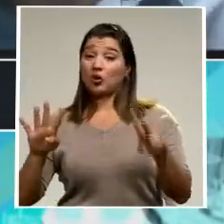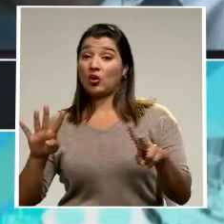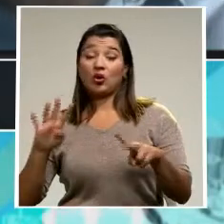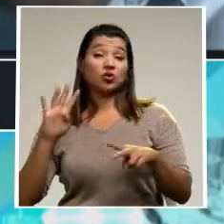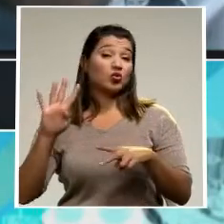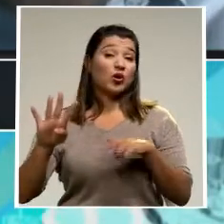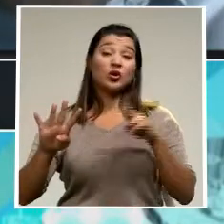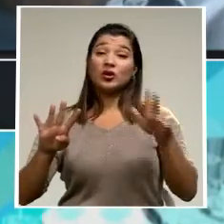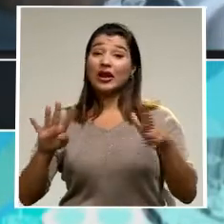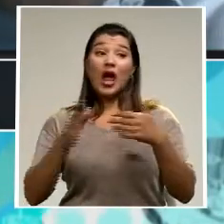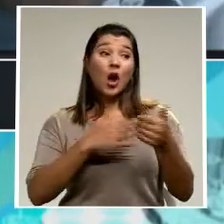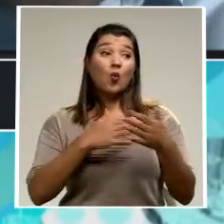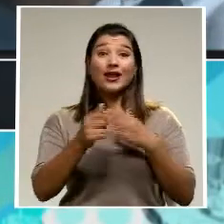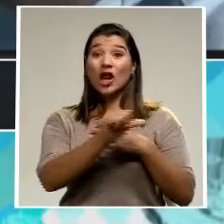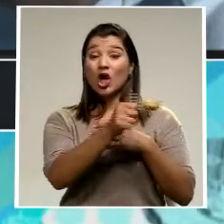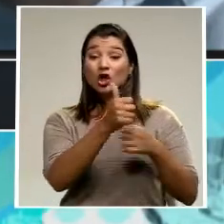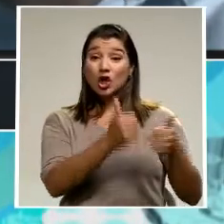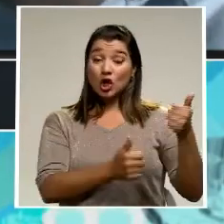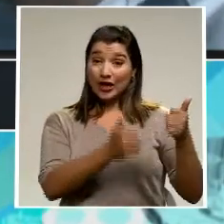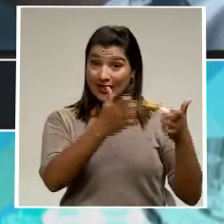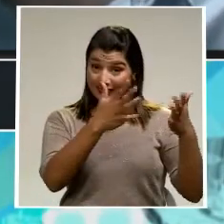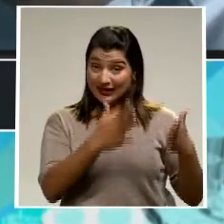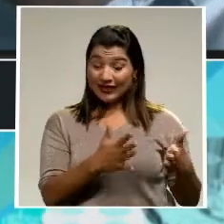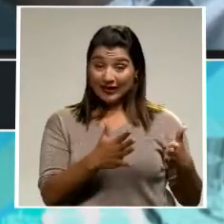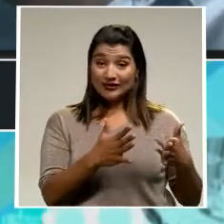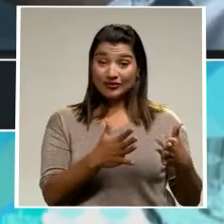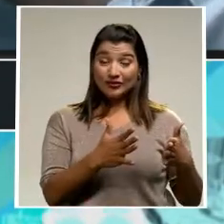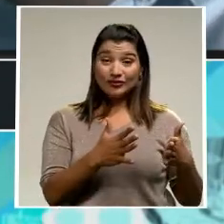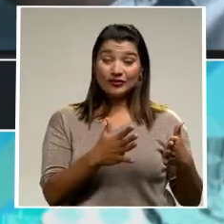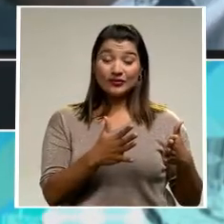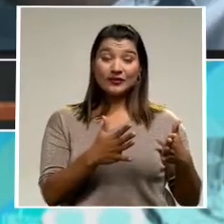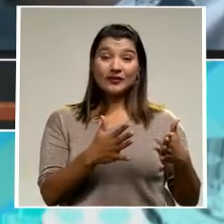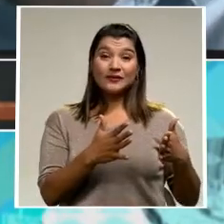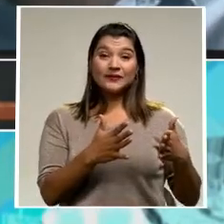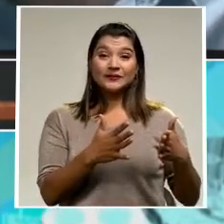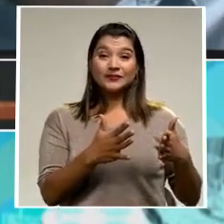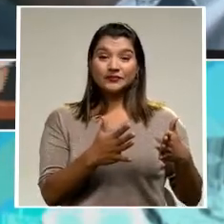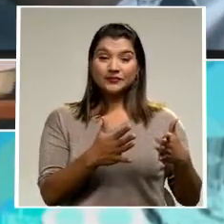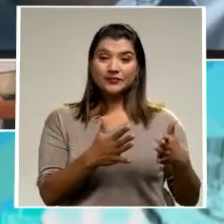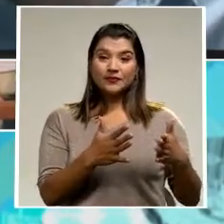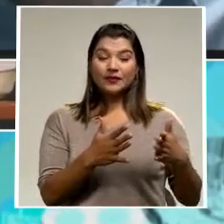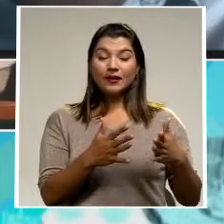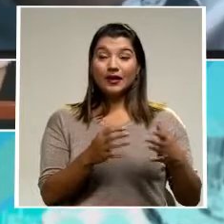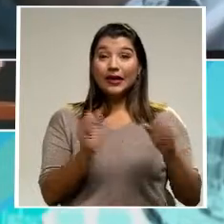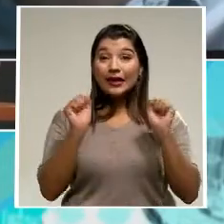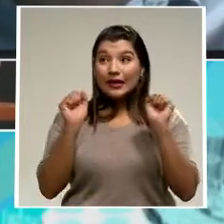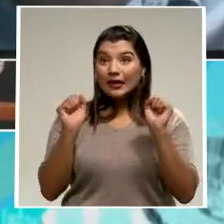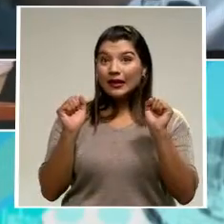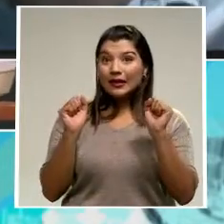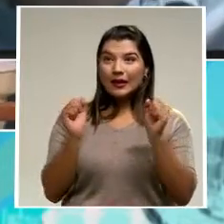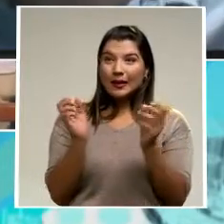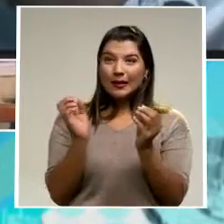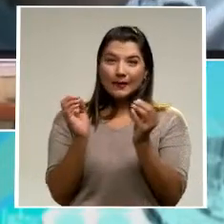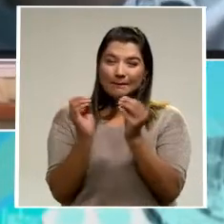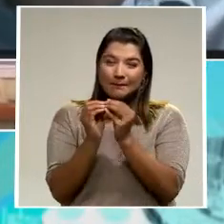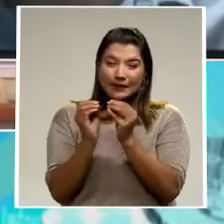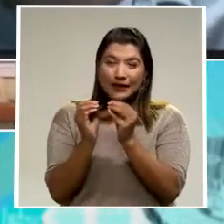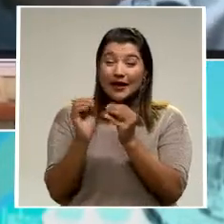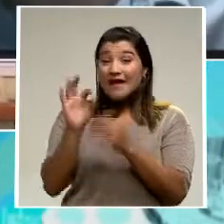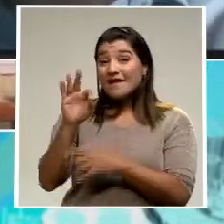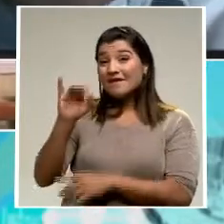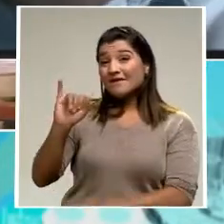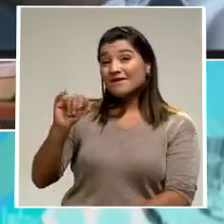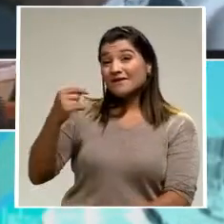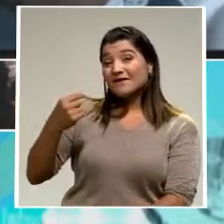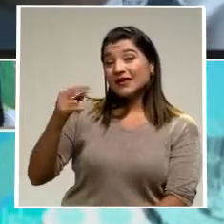a cualquiera de los contrincantes, al que más le llegaría, digamos, a estar cercano a su nombre, ¿verdad? José María Figueres sigue